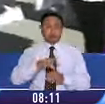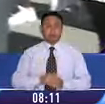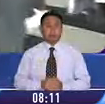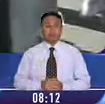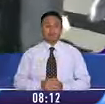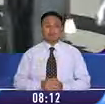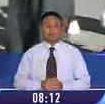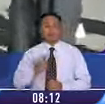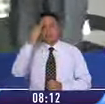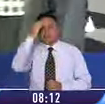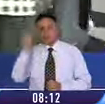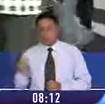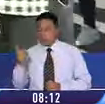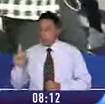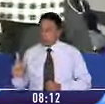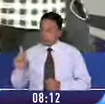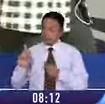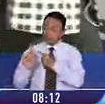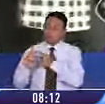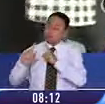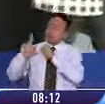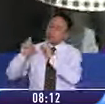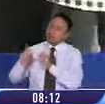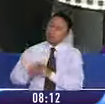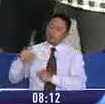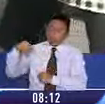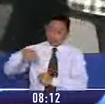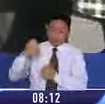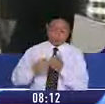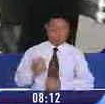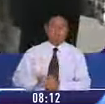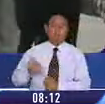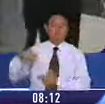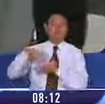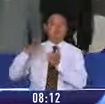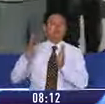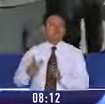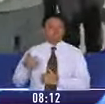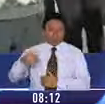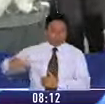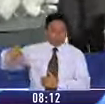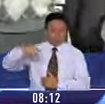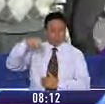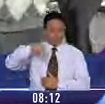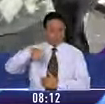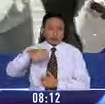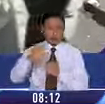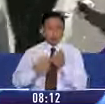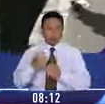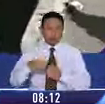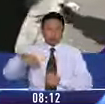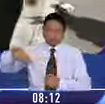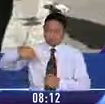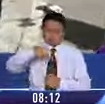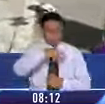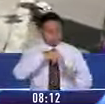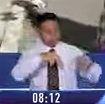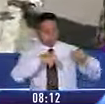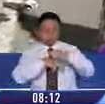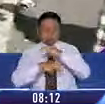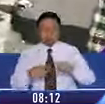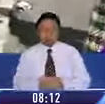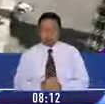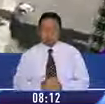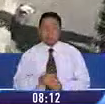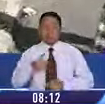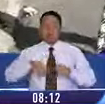justamente en este sector, pues es bastante conflictivo. Sobre todo los estudiantes, ustedes también tienen problemas al cruzar las vías. Y además,